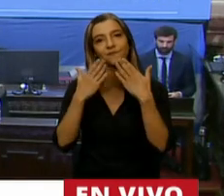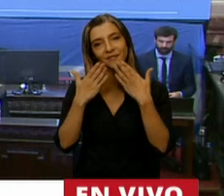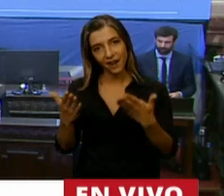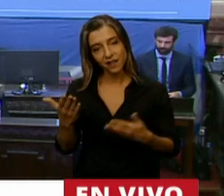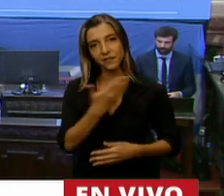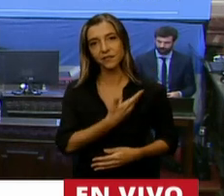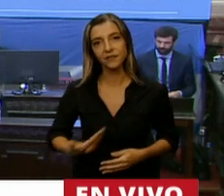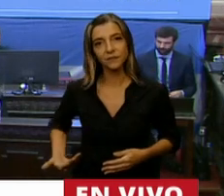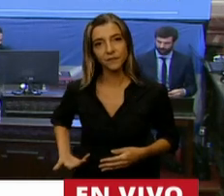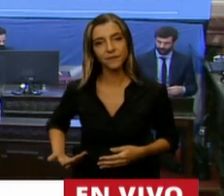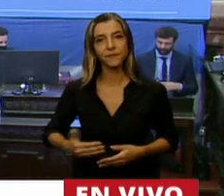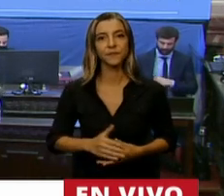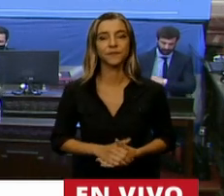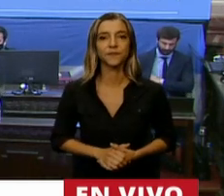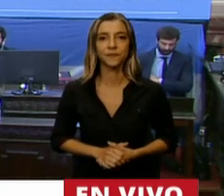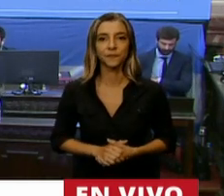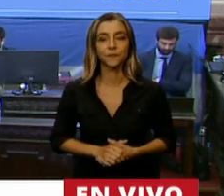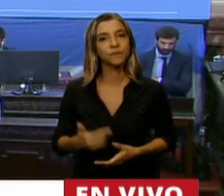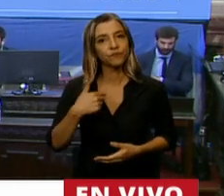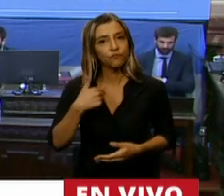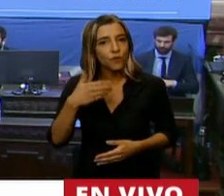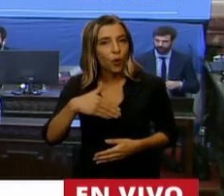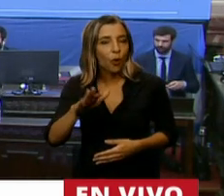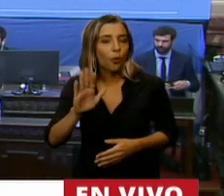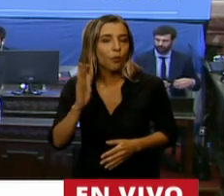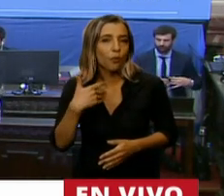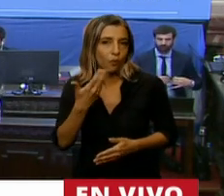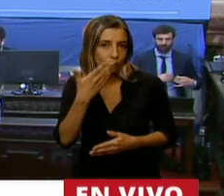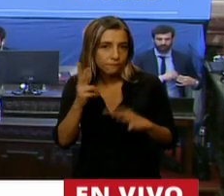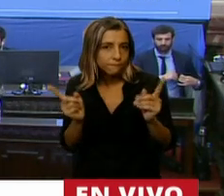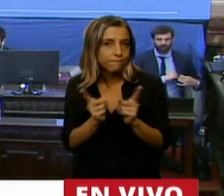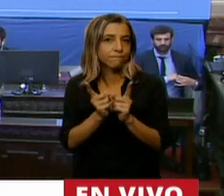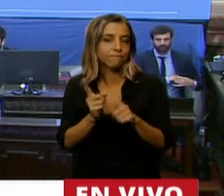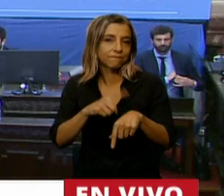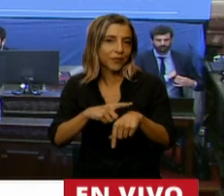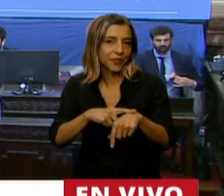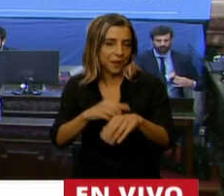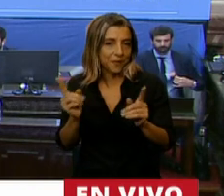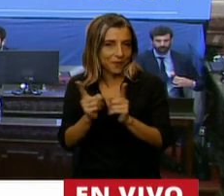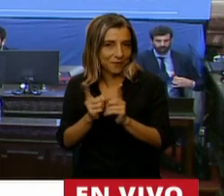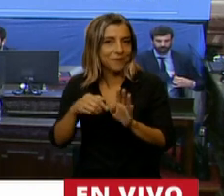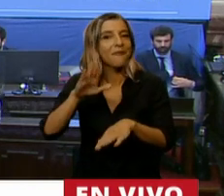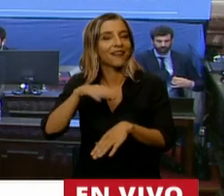Gracias, presidente. Yo voy a tratar de sintetizar en un tiempo mucho menor,